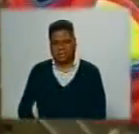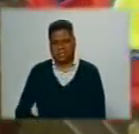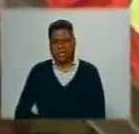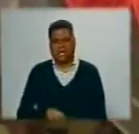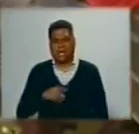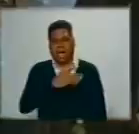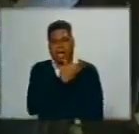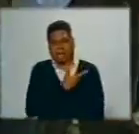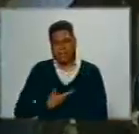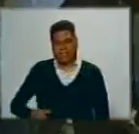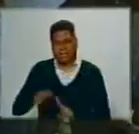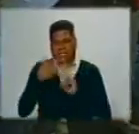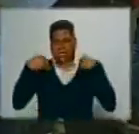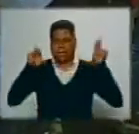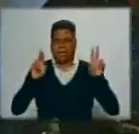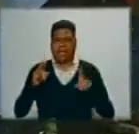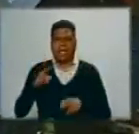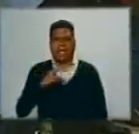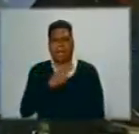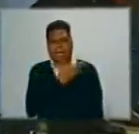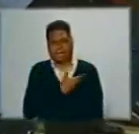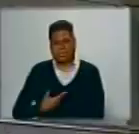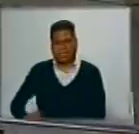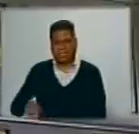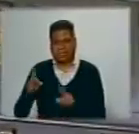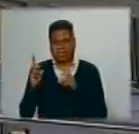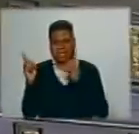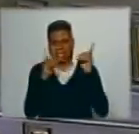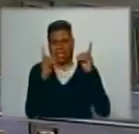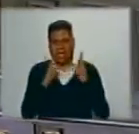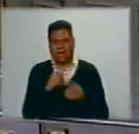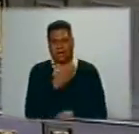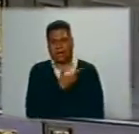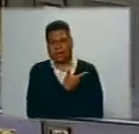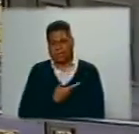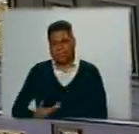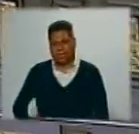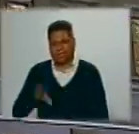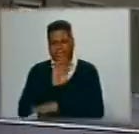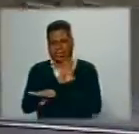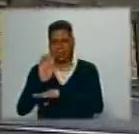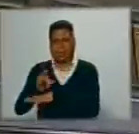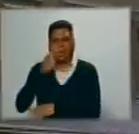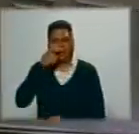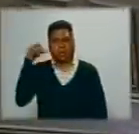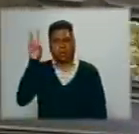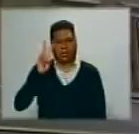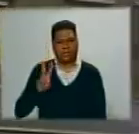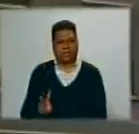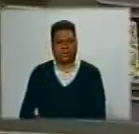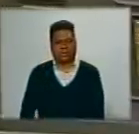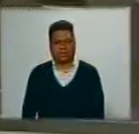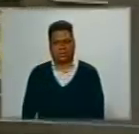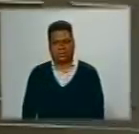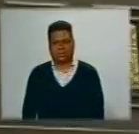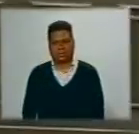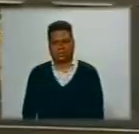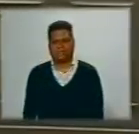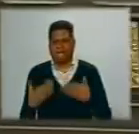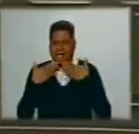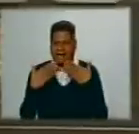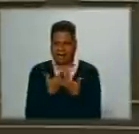el presidente del diálogo, el presidente protector, el que protege al pueblo venezolano.